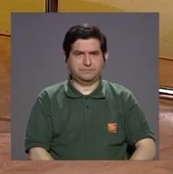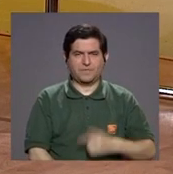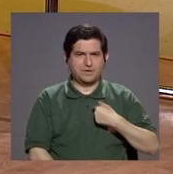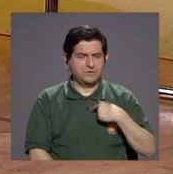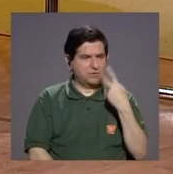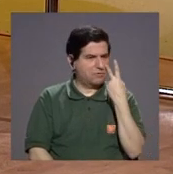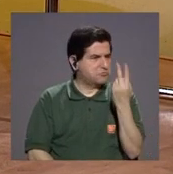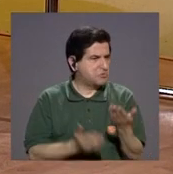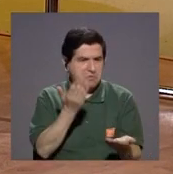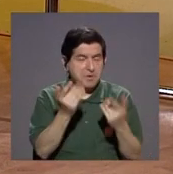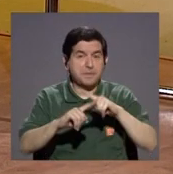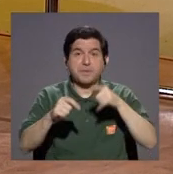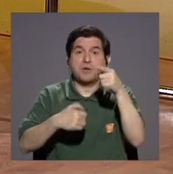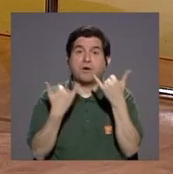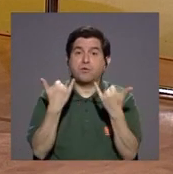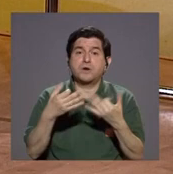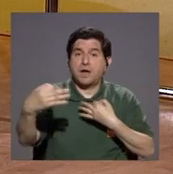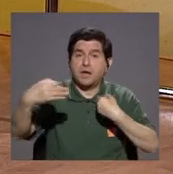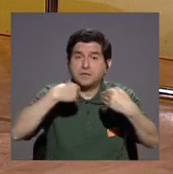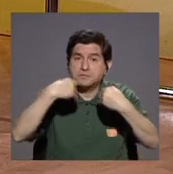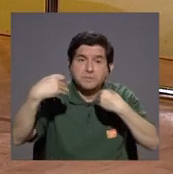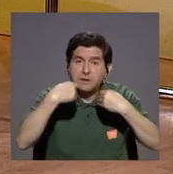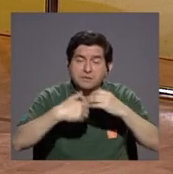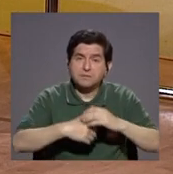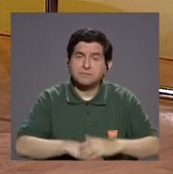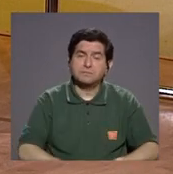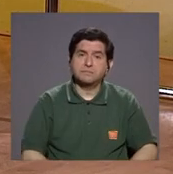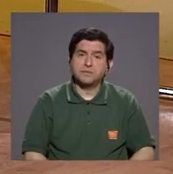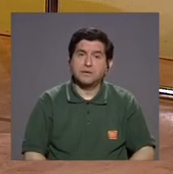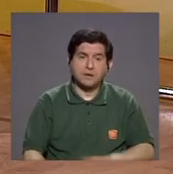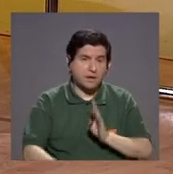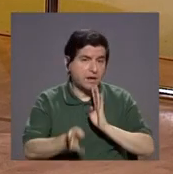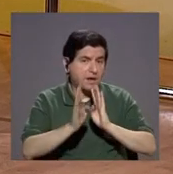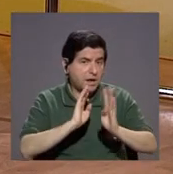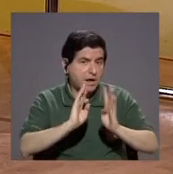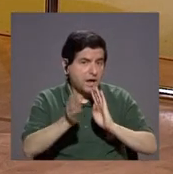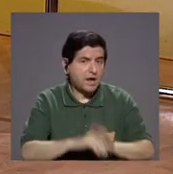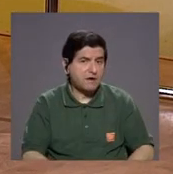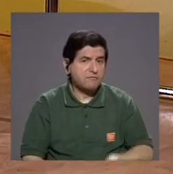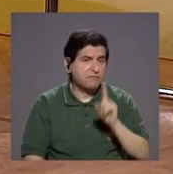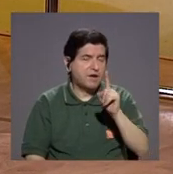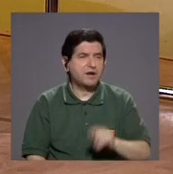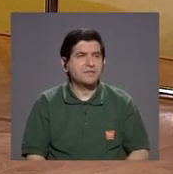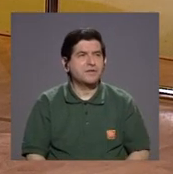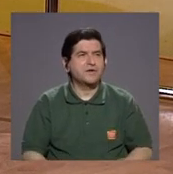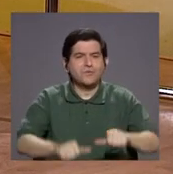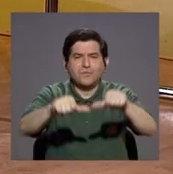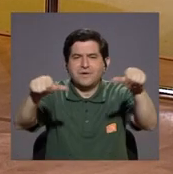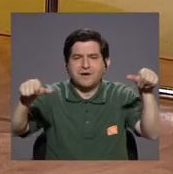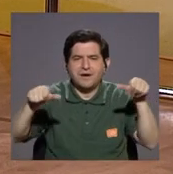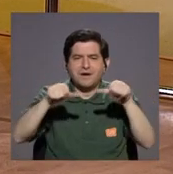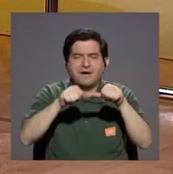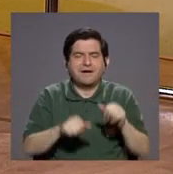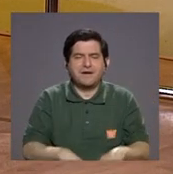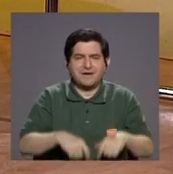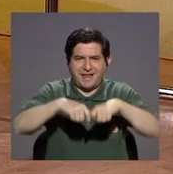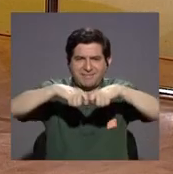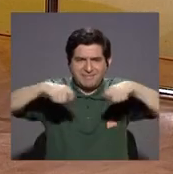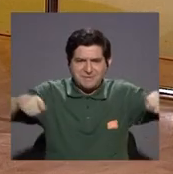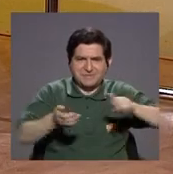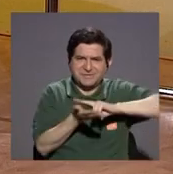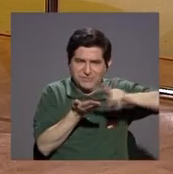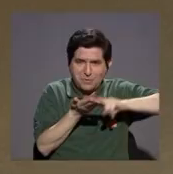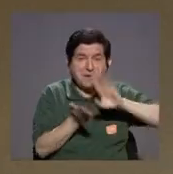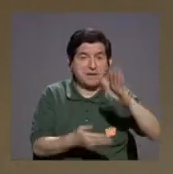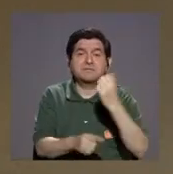he visto así pero lo que usted no explica habría que hablar un poco de una dimensión verde de la tarea que ustedes